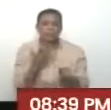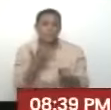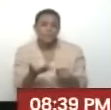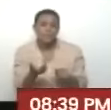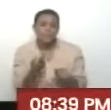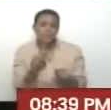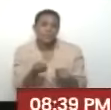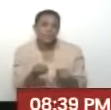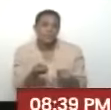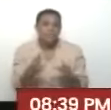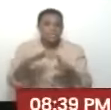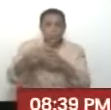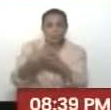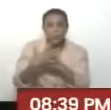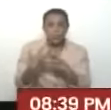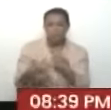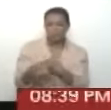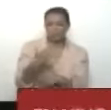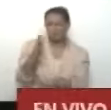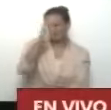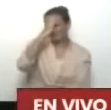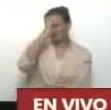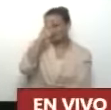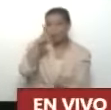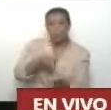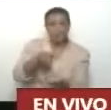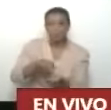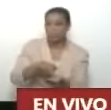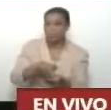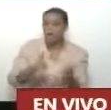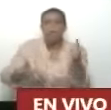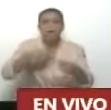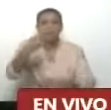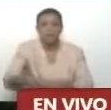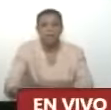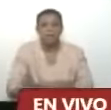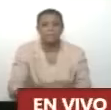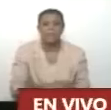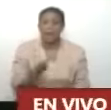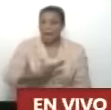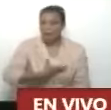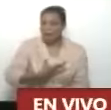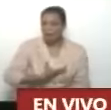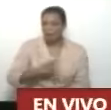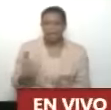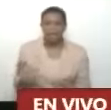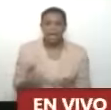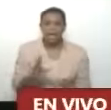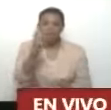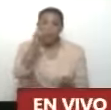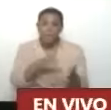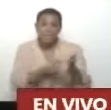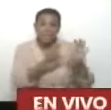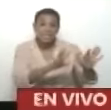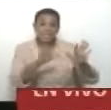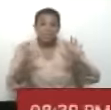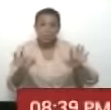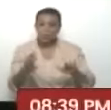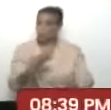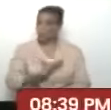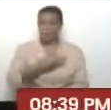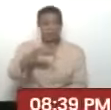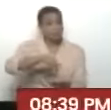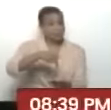que se habían dado situaciones raras y entonces no iban a participar en las elecciones siguientes, que eran las elecciones de alcalde. Y en el 18 no participaron por dos